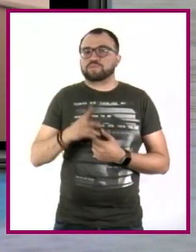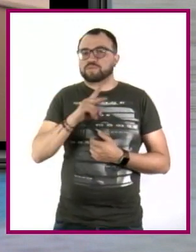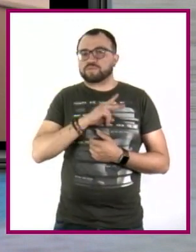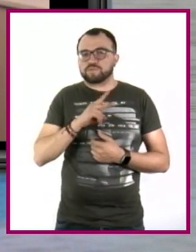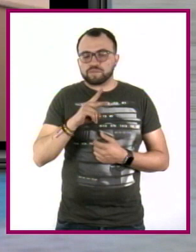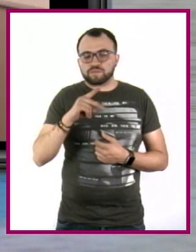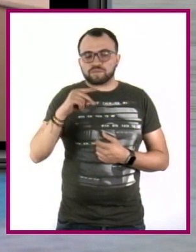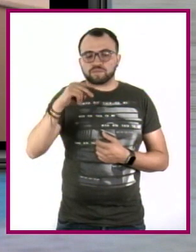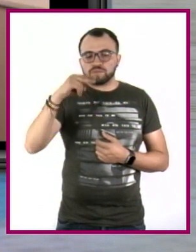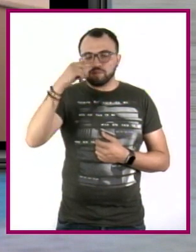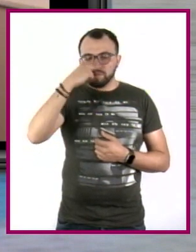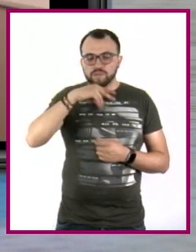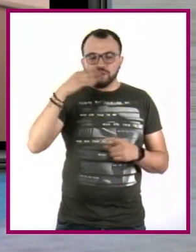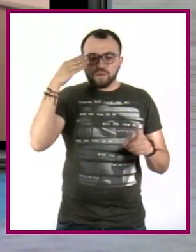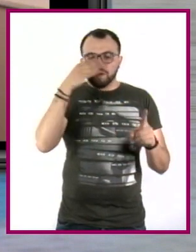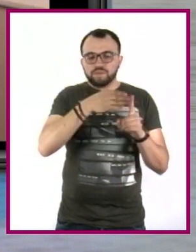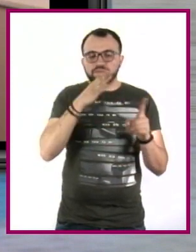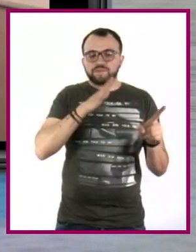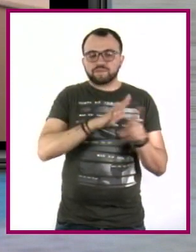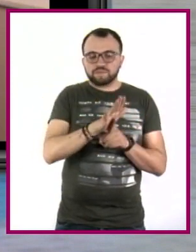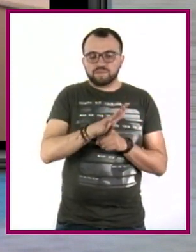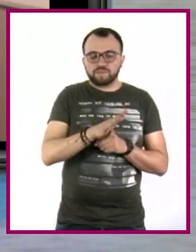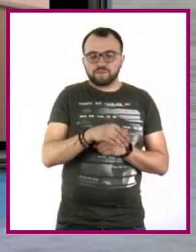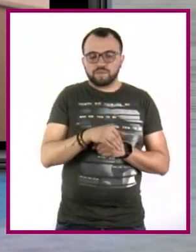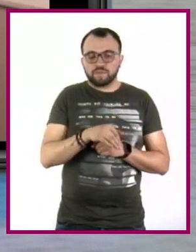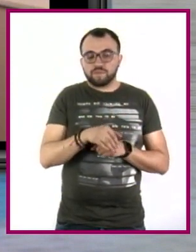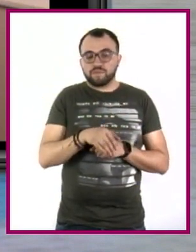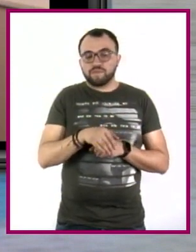que el antideuterio es